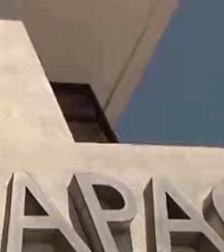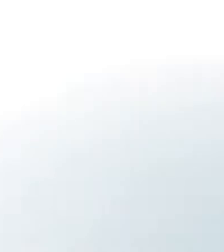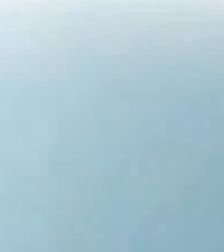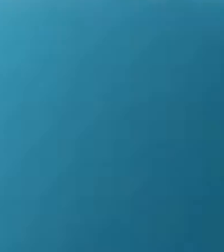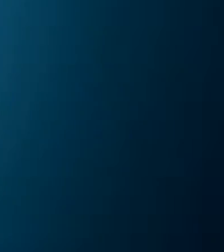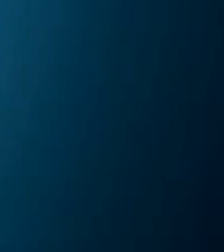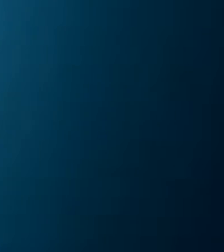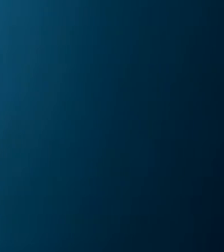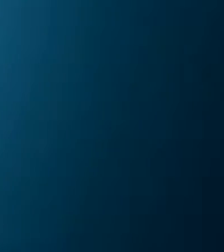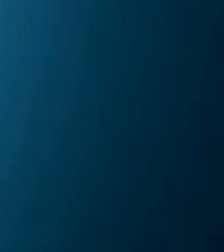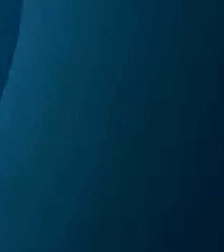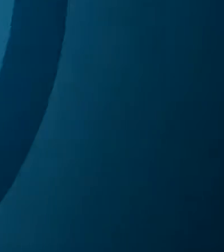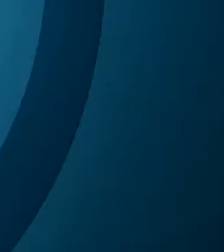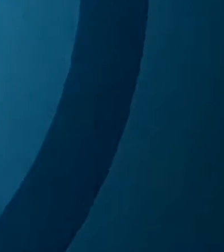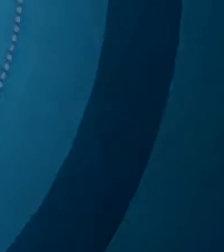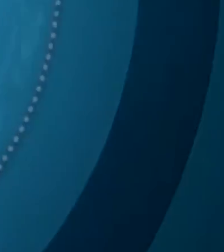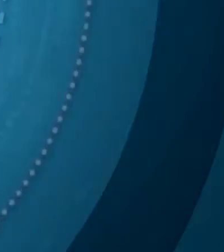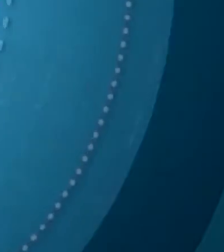¡Gracias!